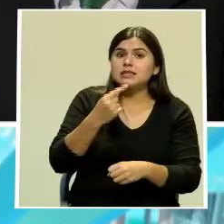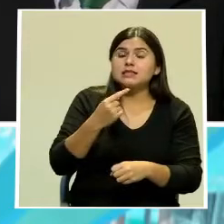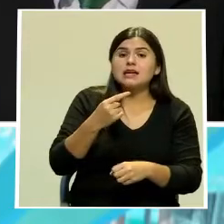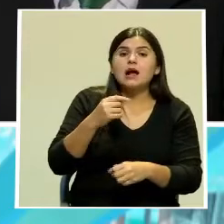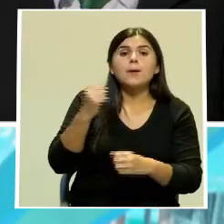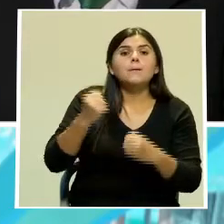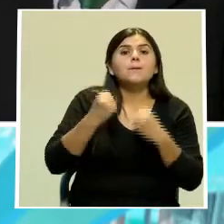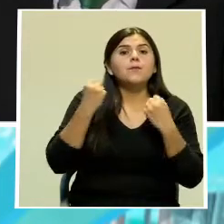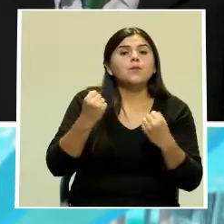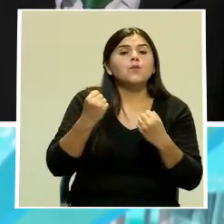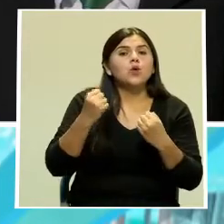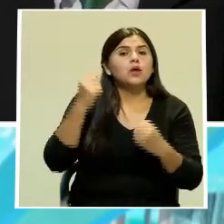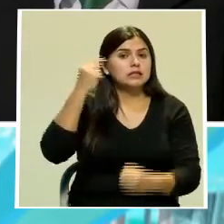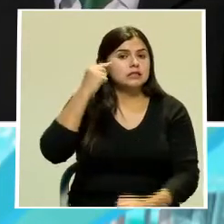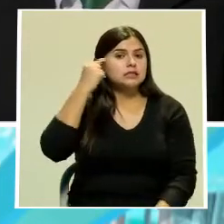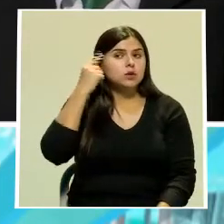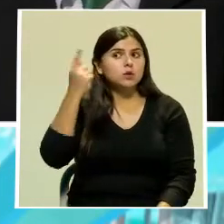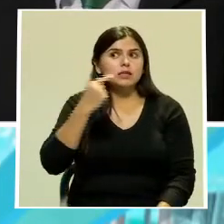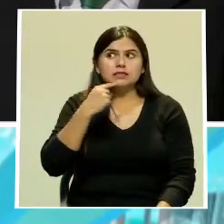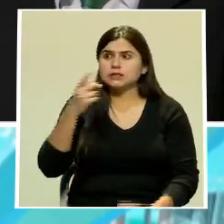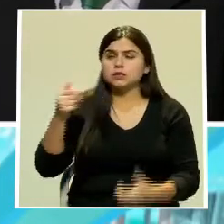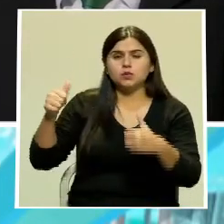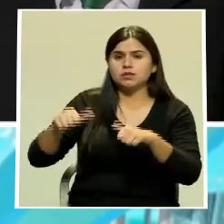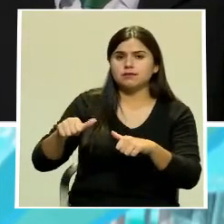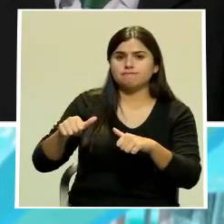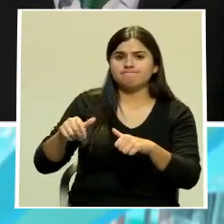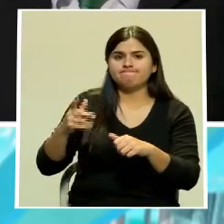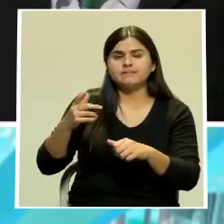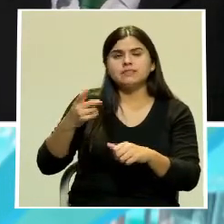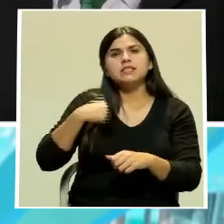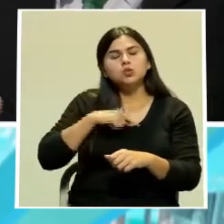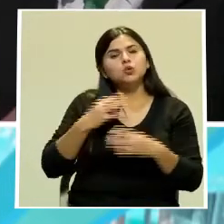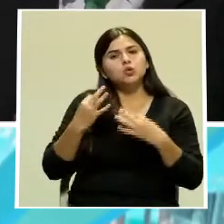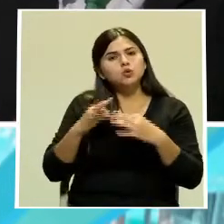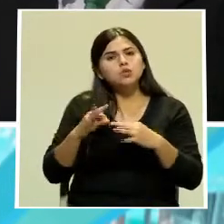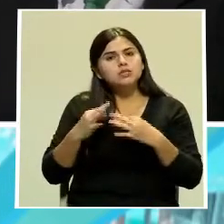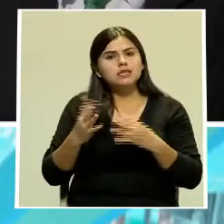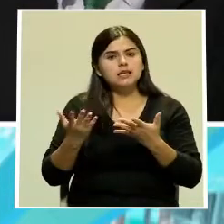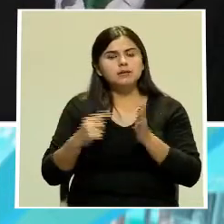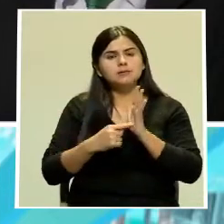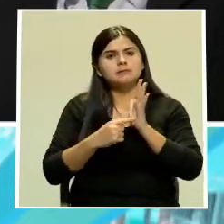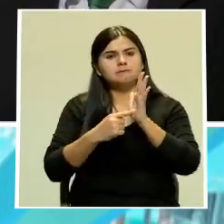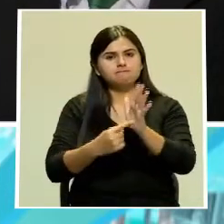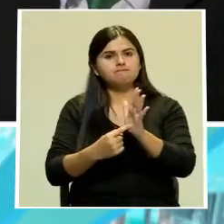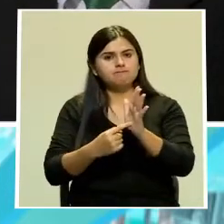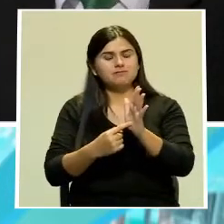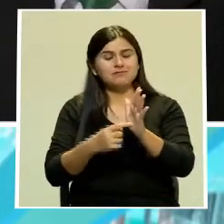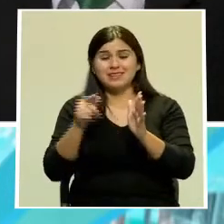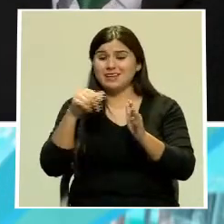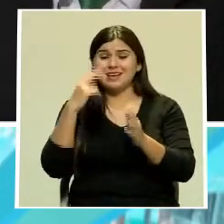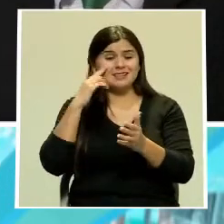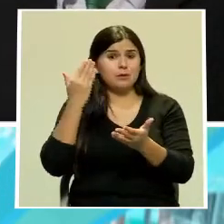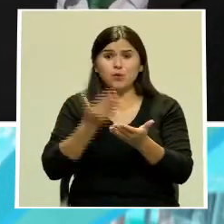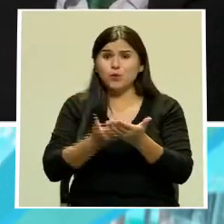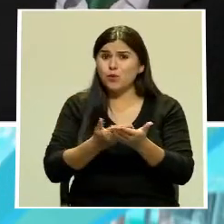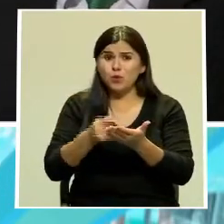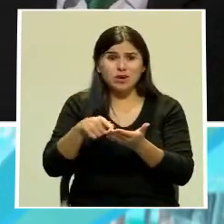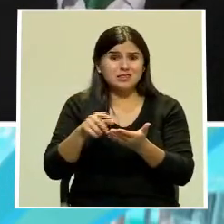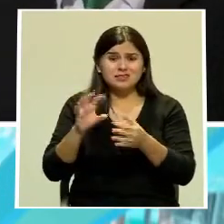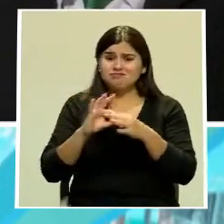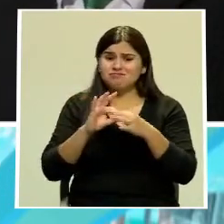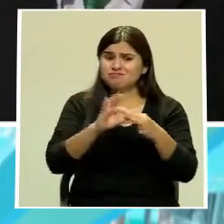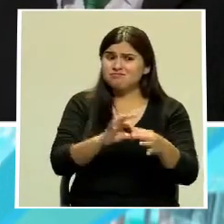con nuestro respaldo. Y eso fue público, fue una intención nuestra, de alguna forma para mostrar una señal de que esa propuesta no va, de que hay que hacer